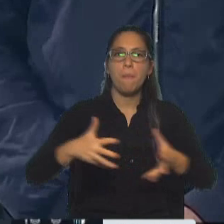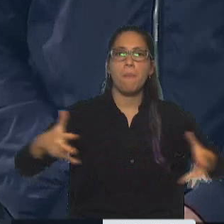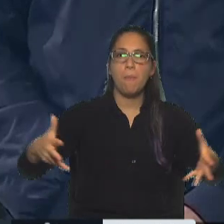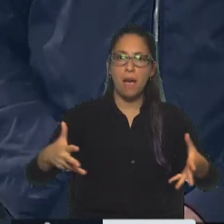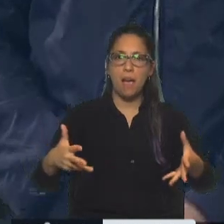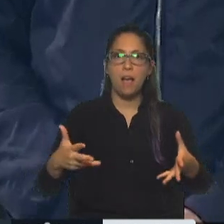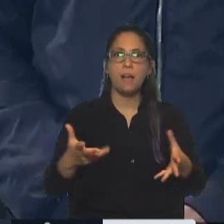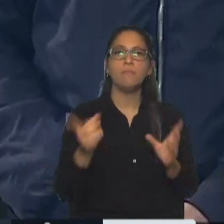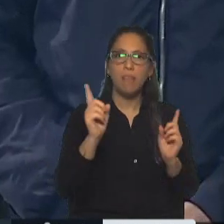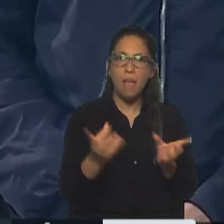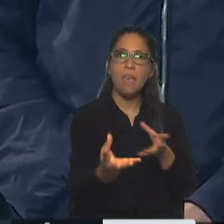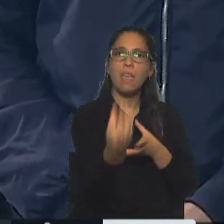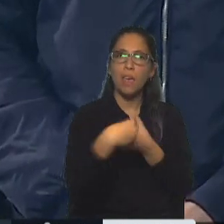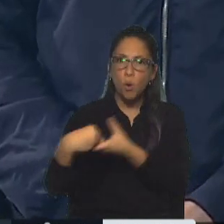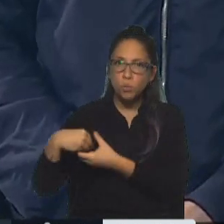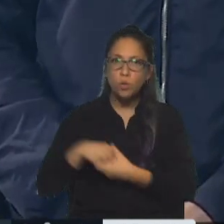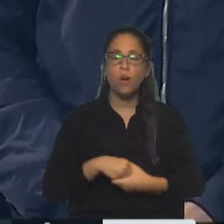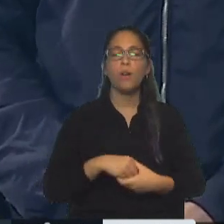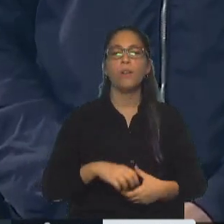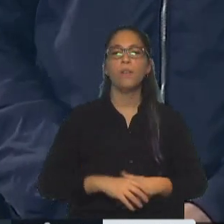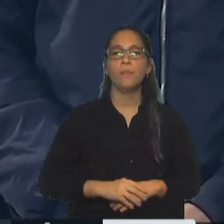de inclusión,